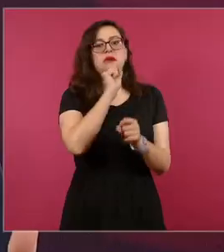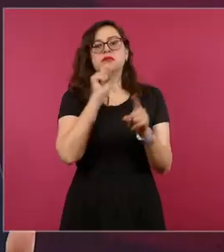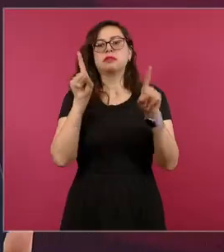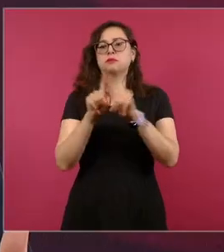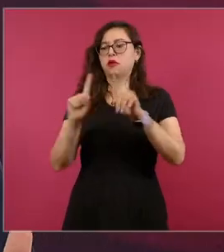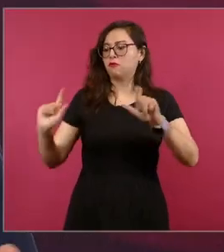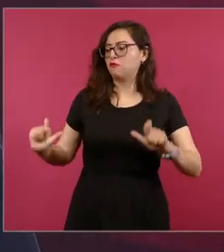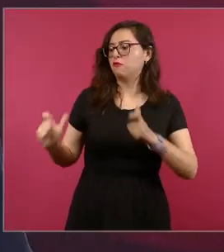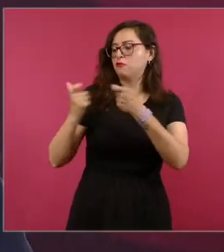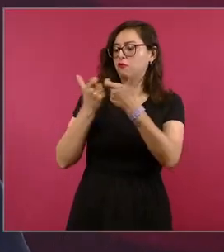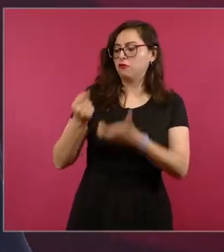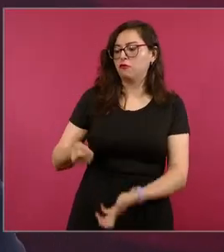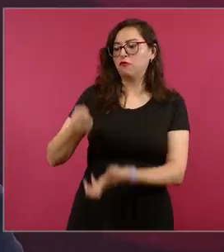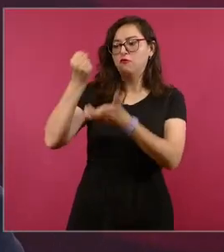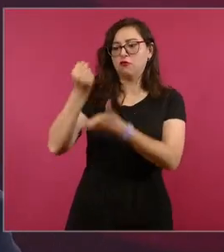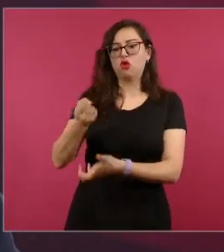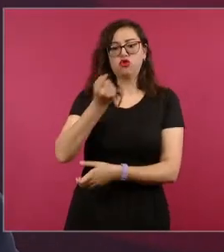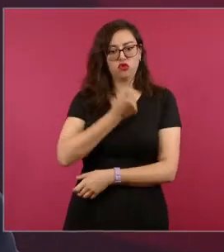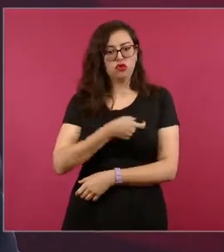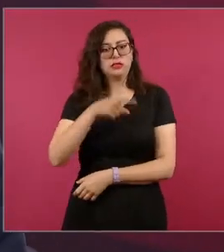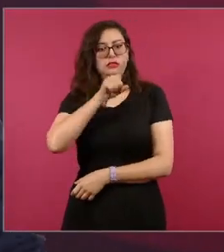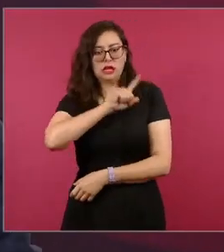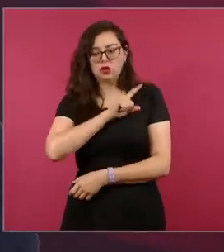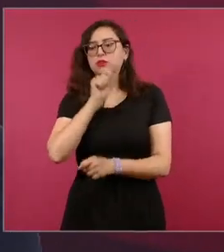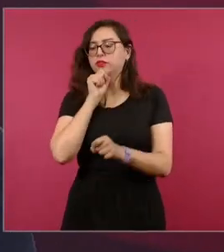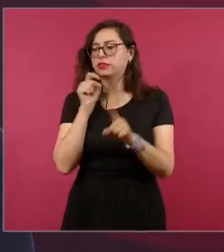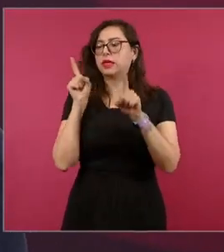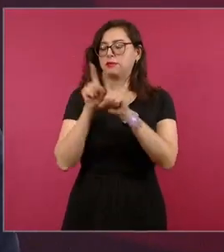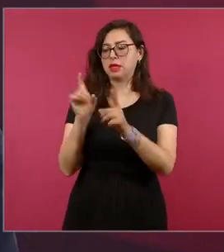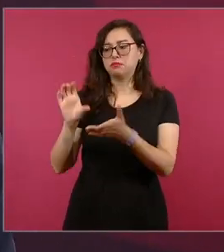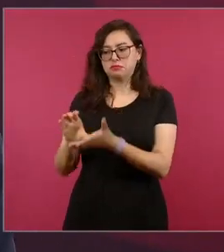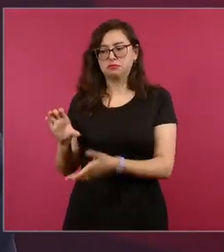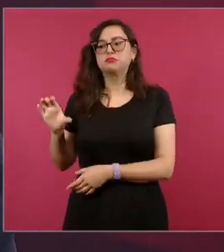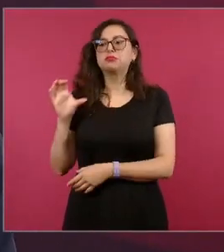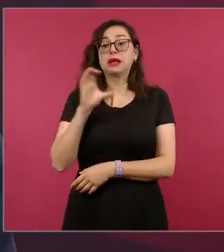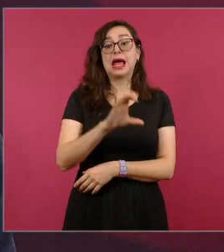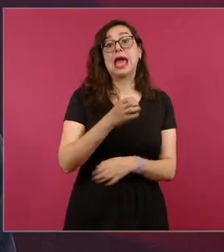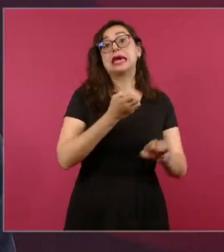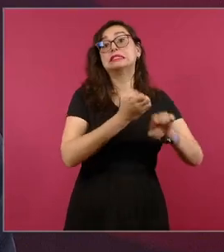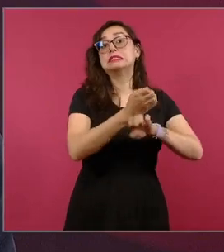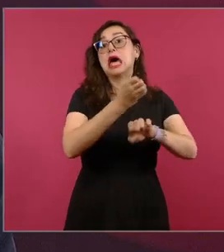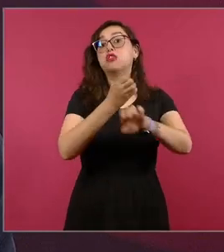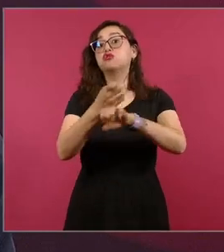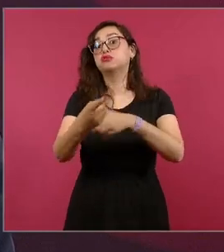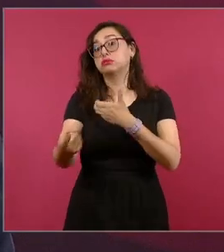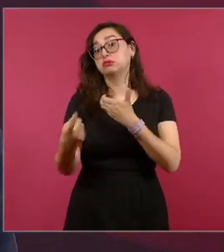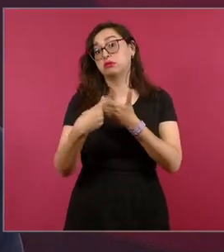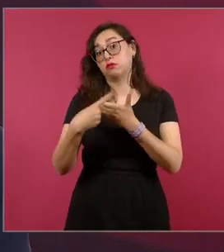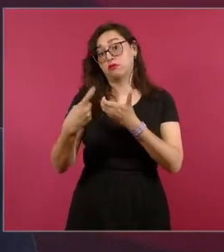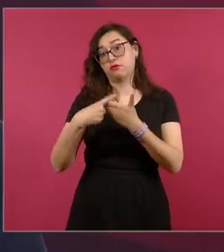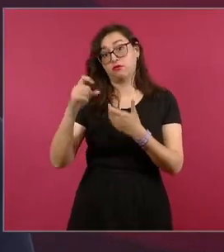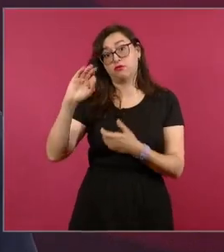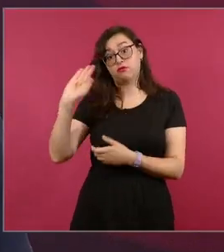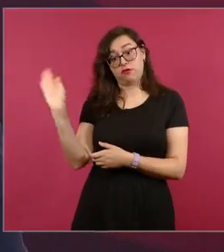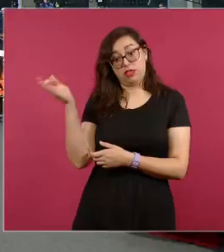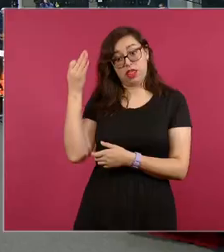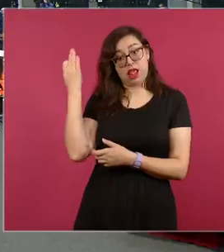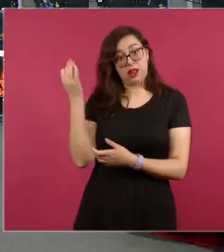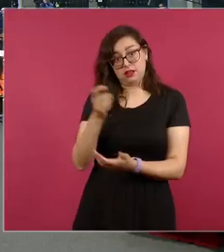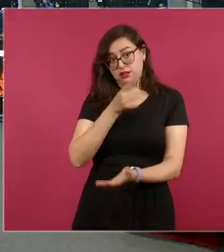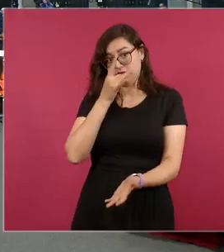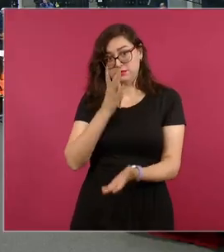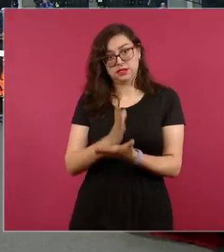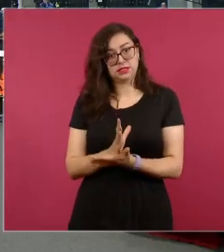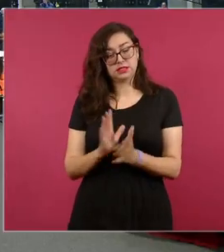de las reformas a la ley es operado por el IMSS Bienestar en los estados que están federalizados. Y también estamos en un